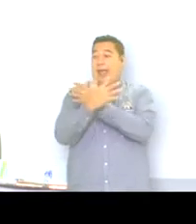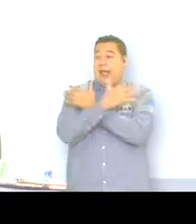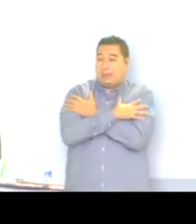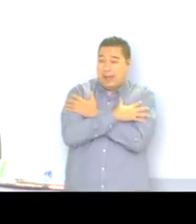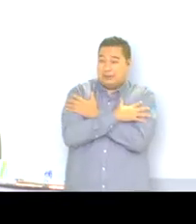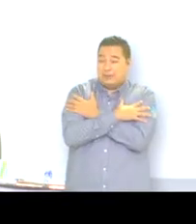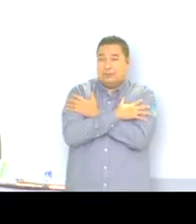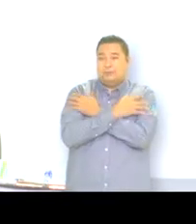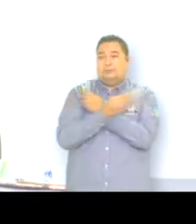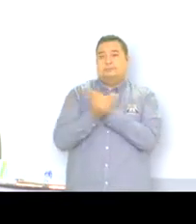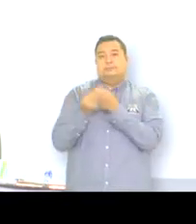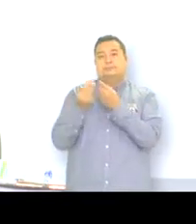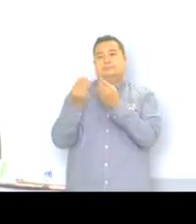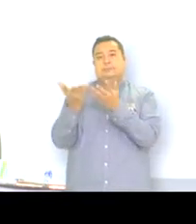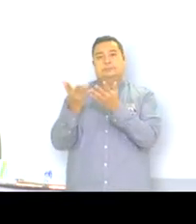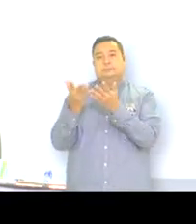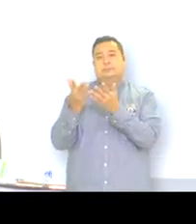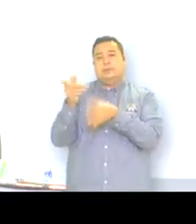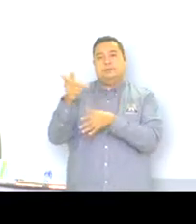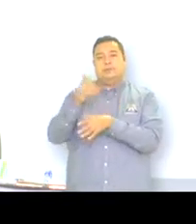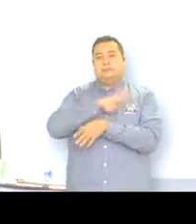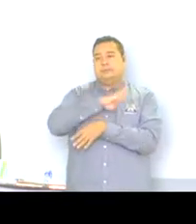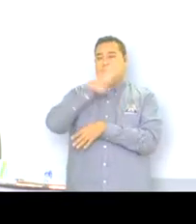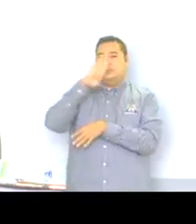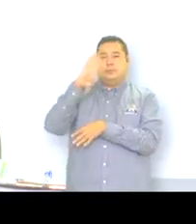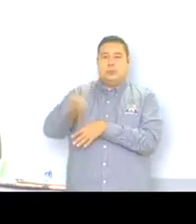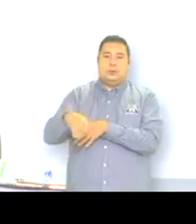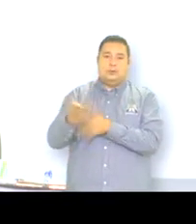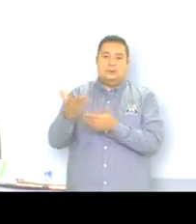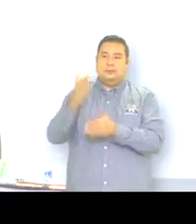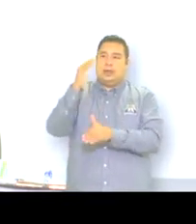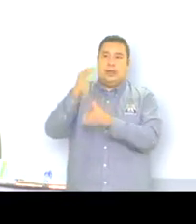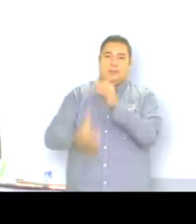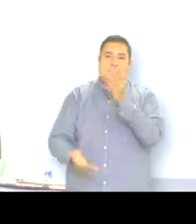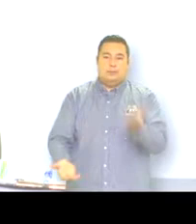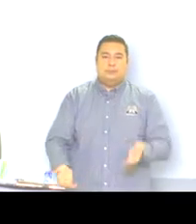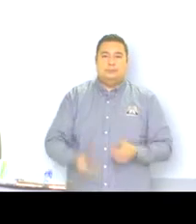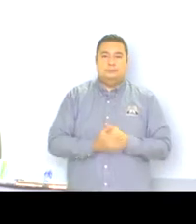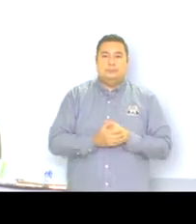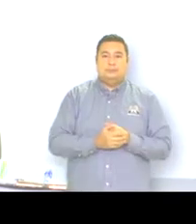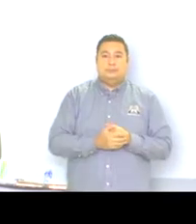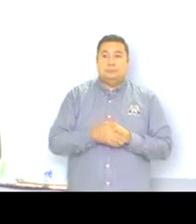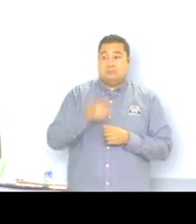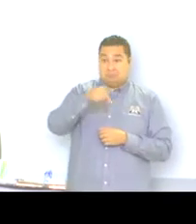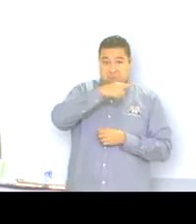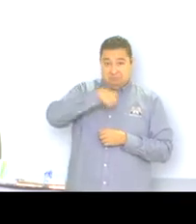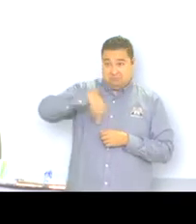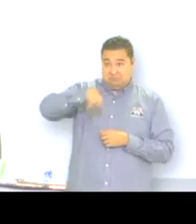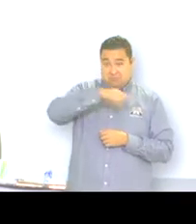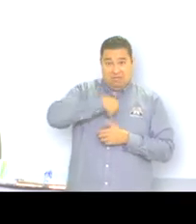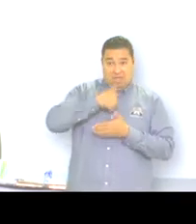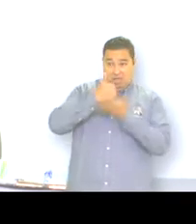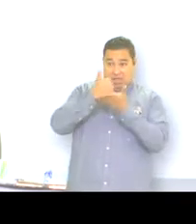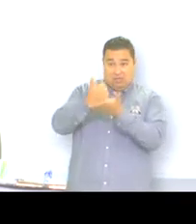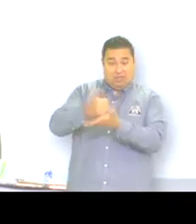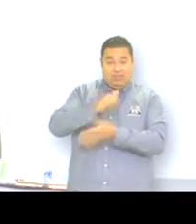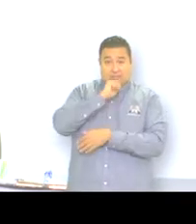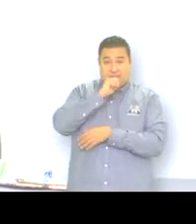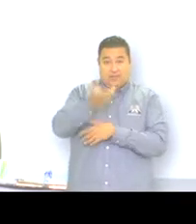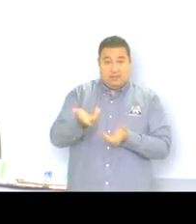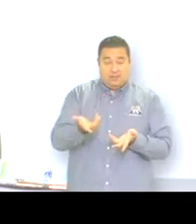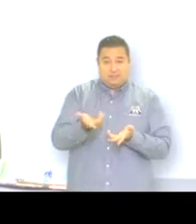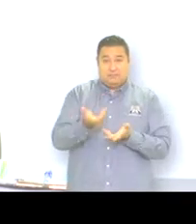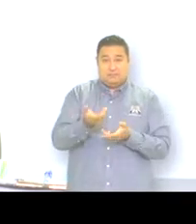estamos entregando una despedida definitiva. Si no ayudamos como sociedad, lo único que tenemos en